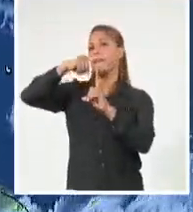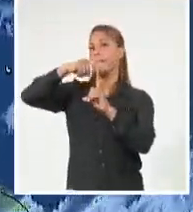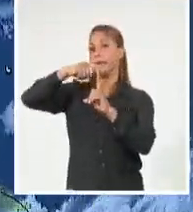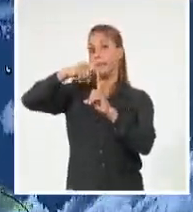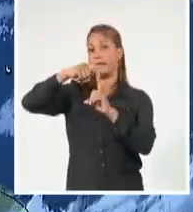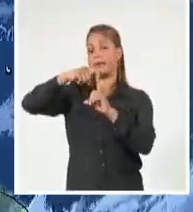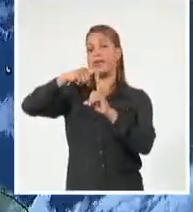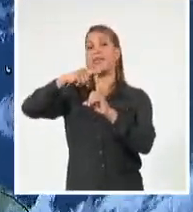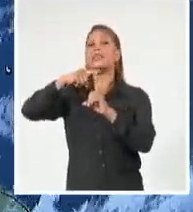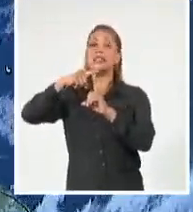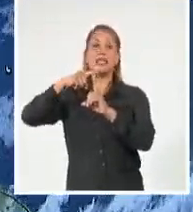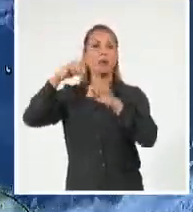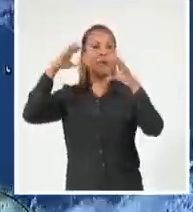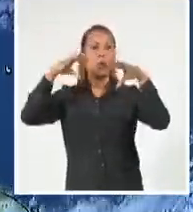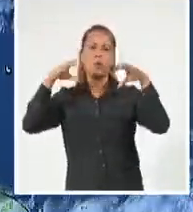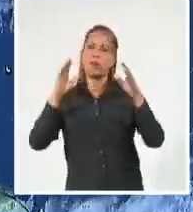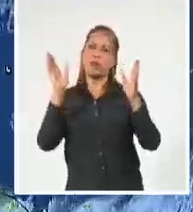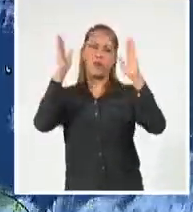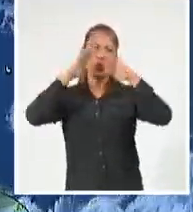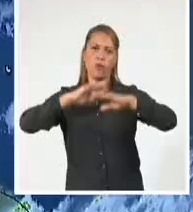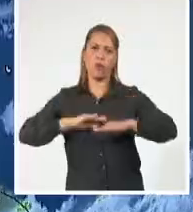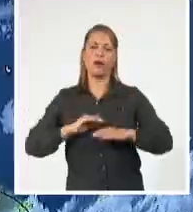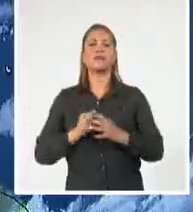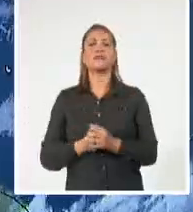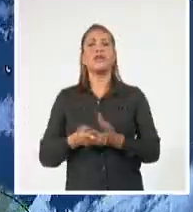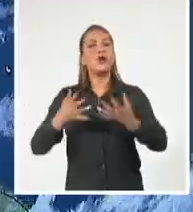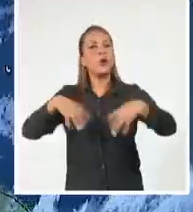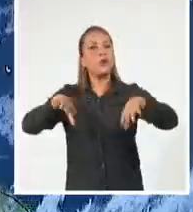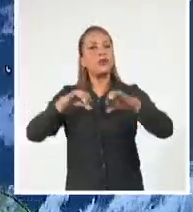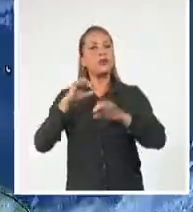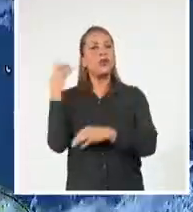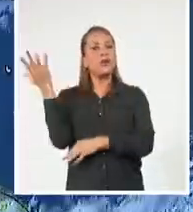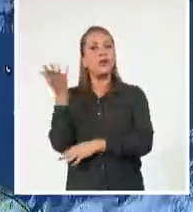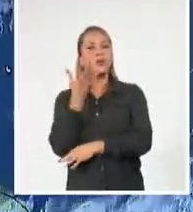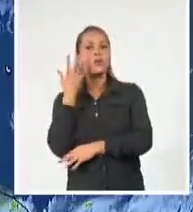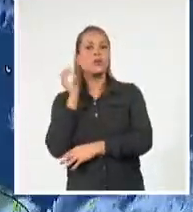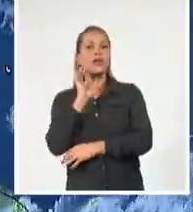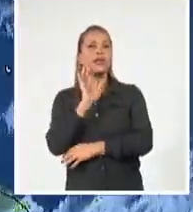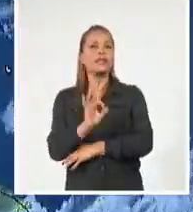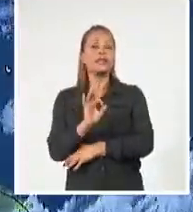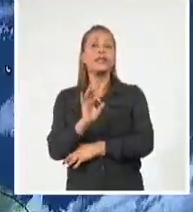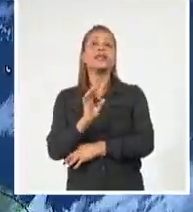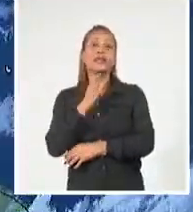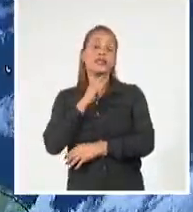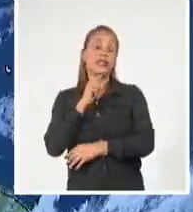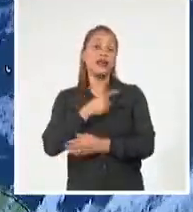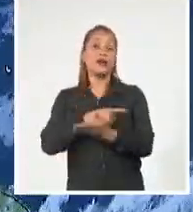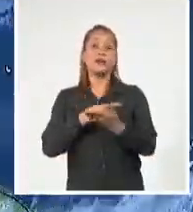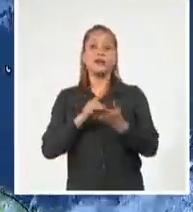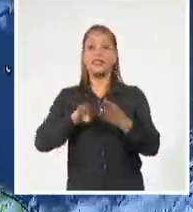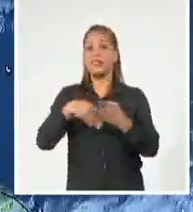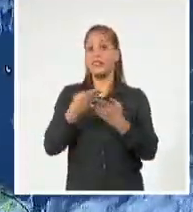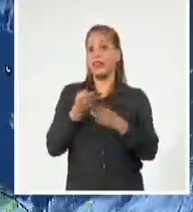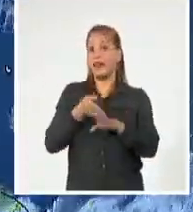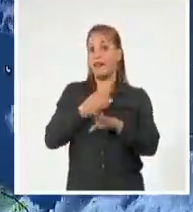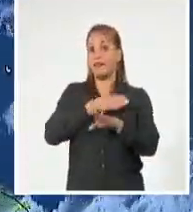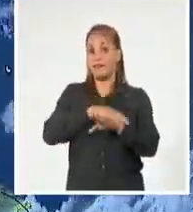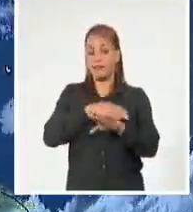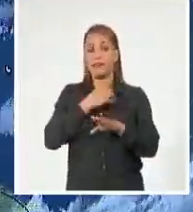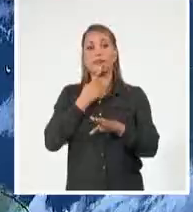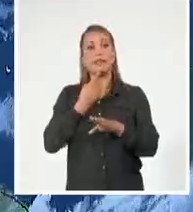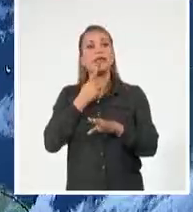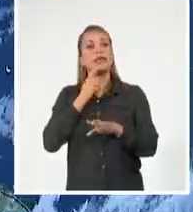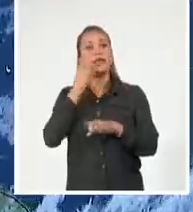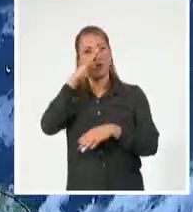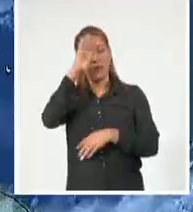y ausencia de precipitaciones. Esas han sido las condiciones meteorológicas durante las últimas jornadas en gran parte de Cuba y así se despide